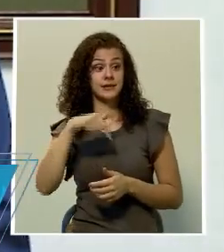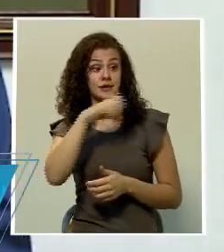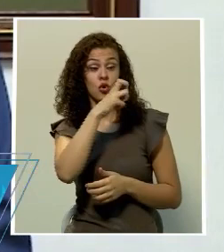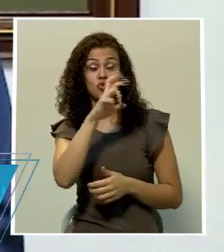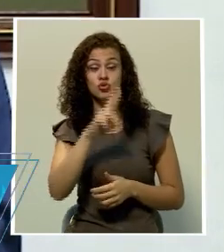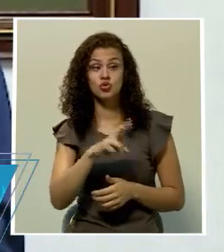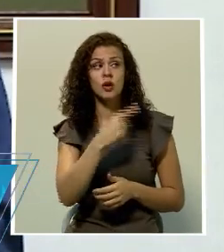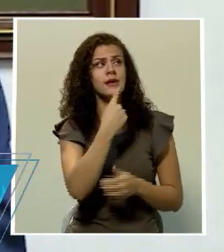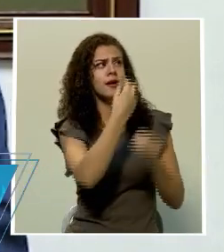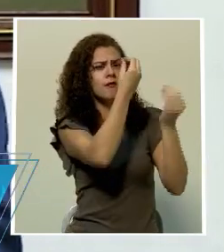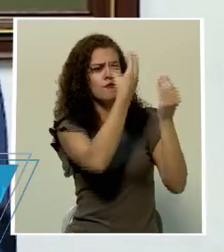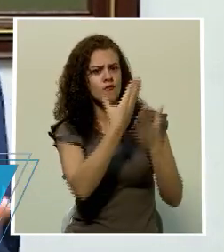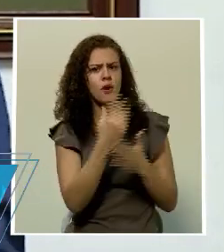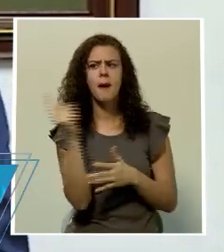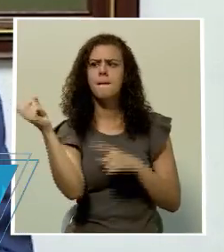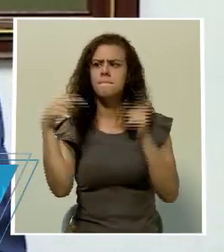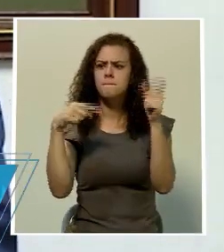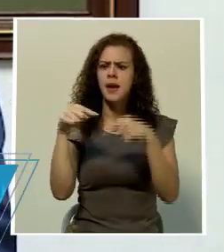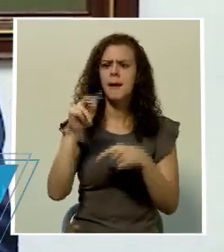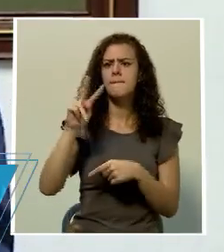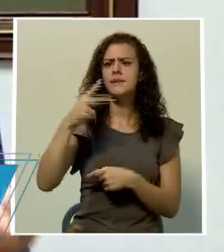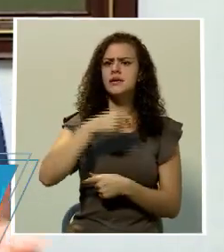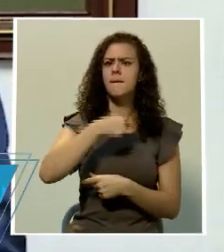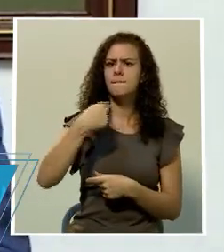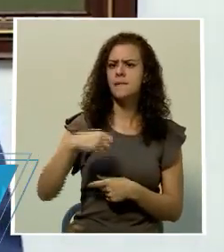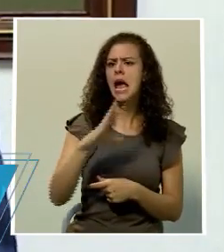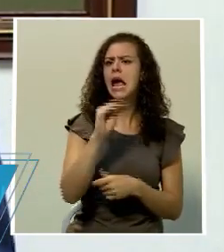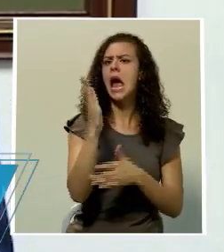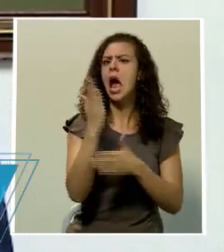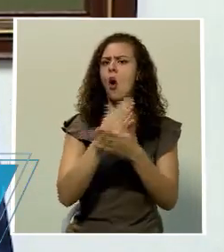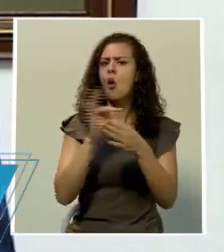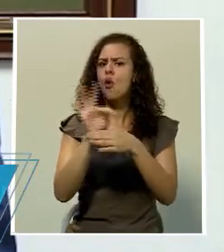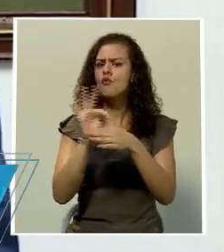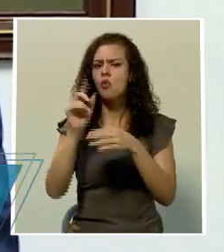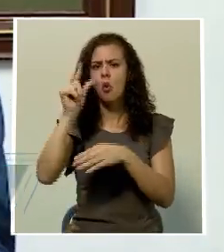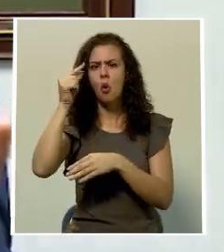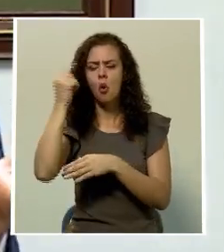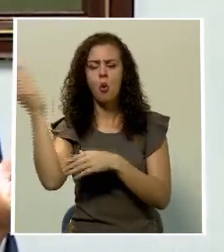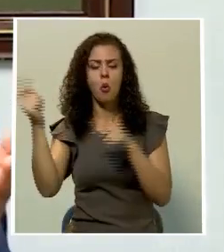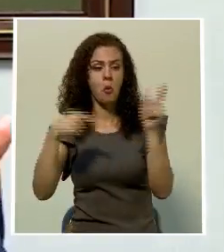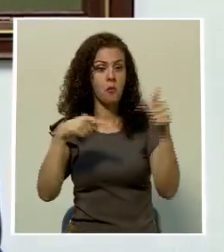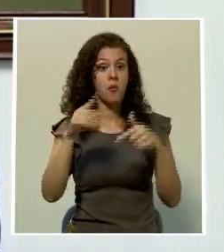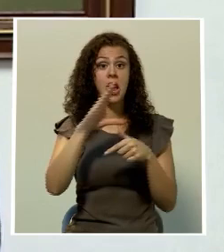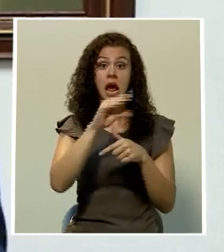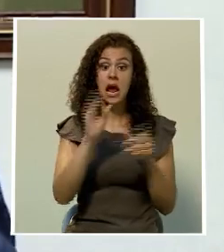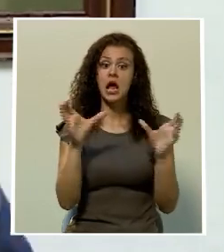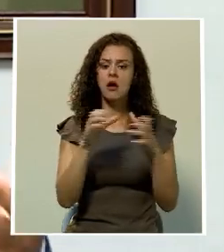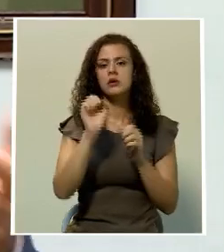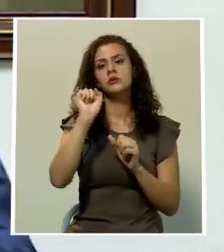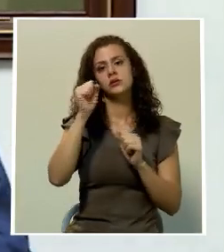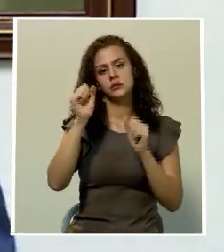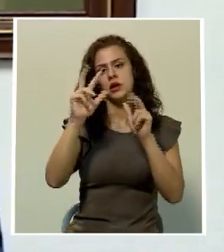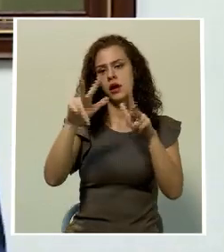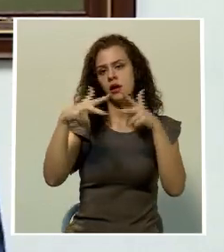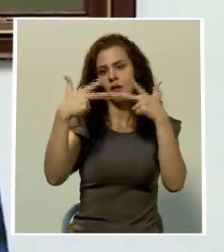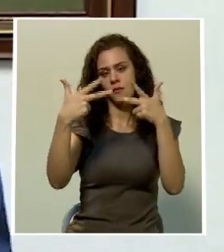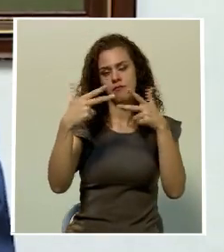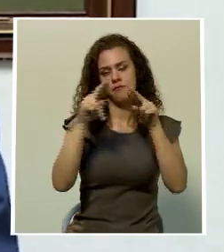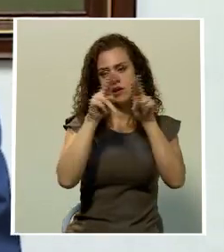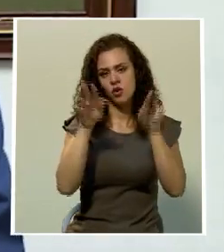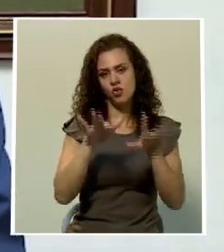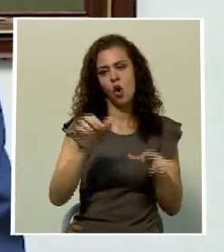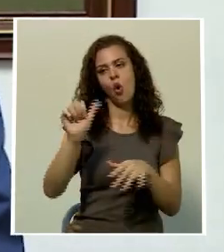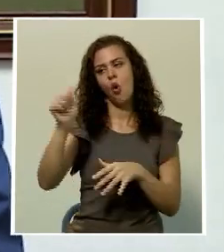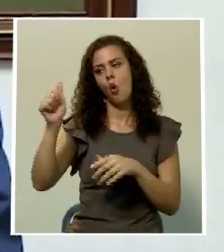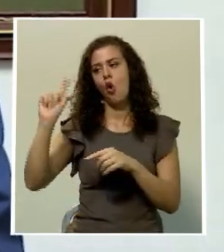manifestado que van a venir los vicepresidentes y algunos funcionarios de gobierno, y la sesión sí será virtual con el resto del